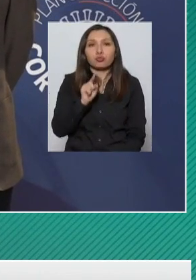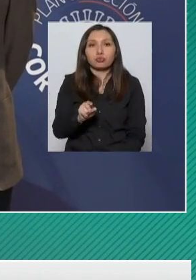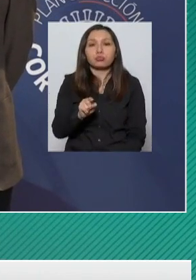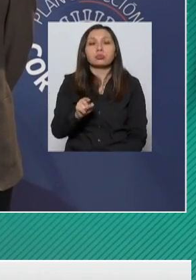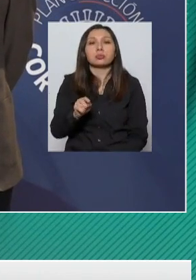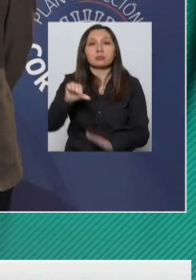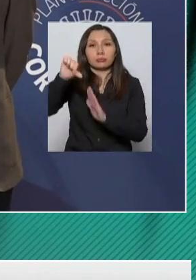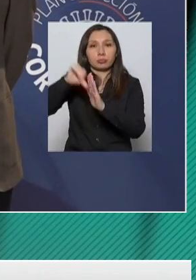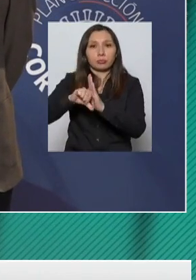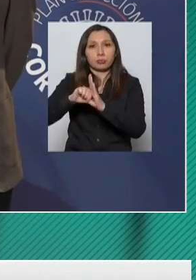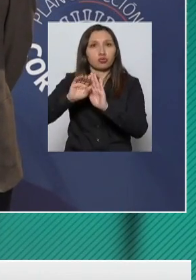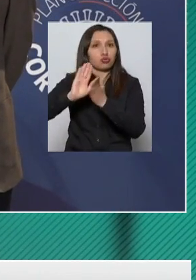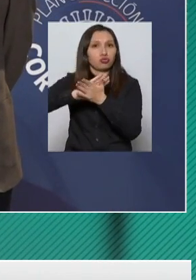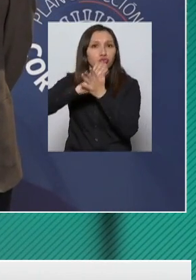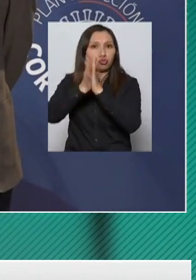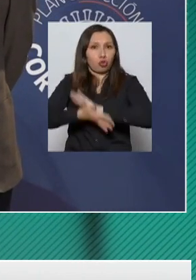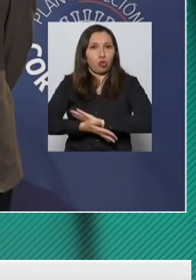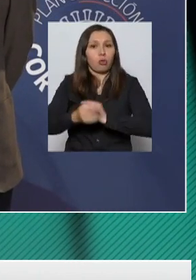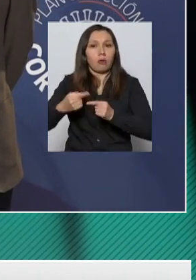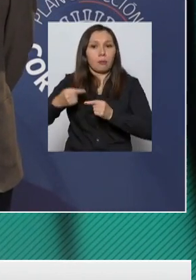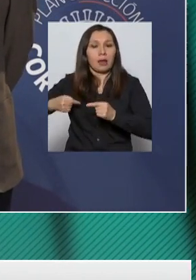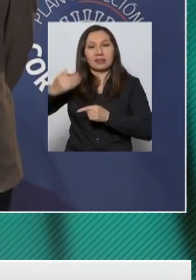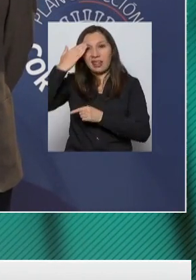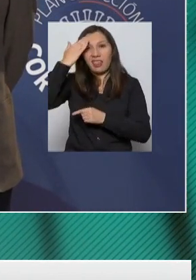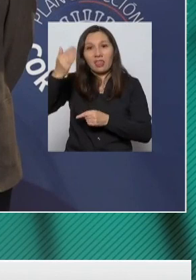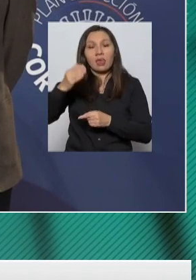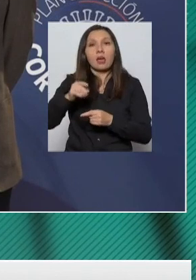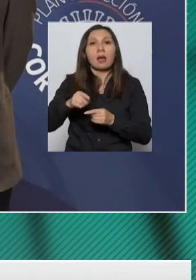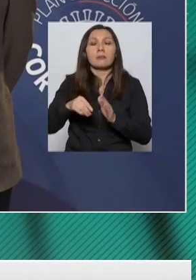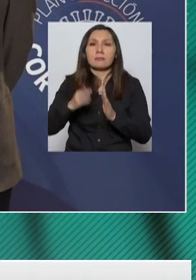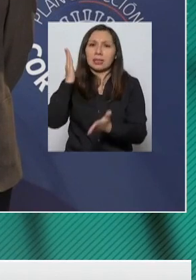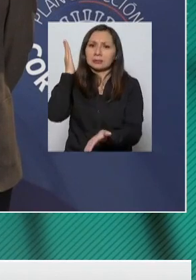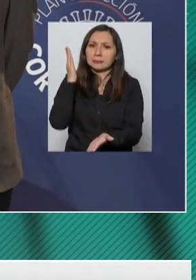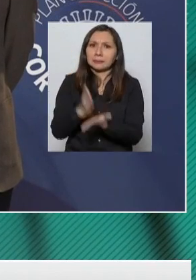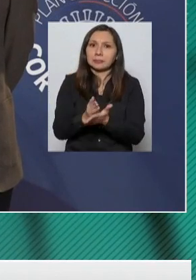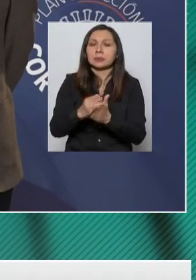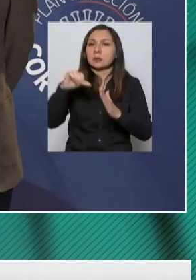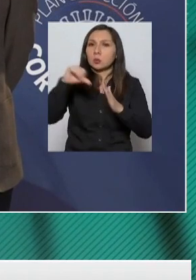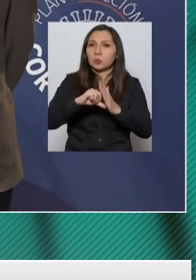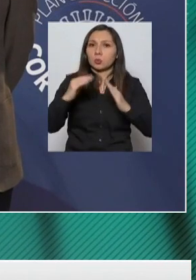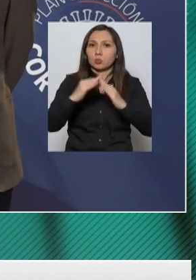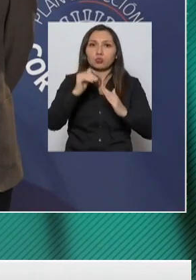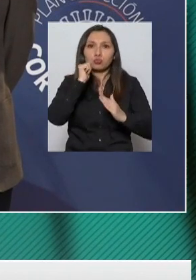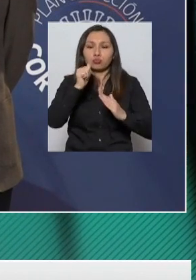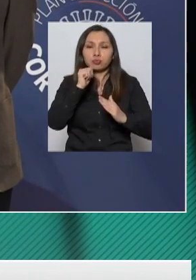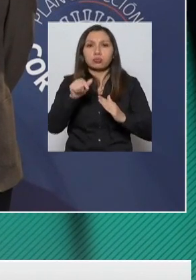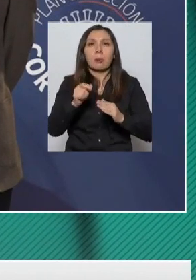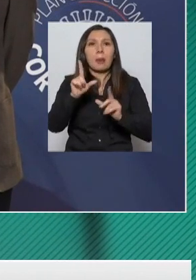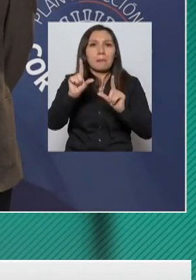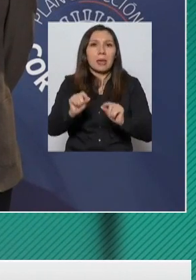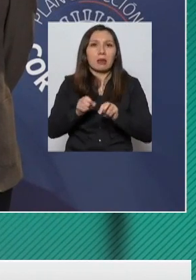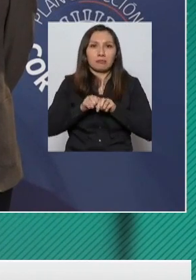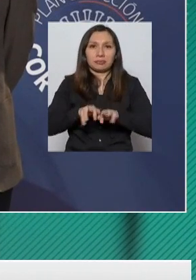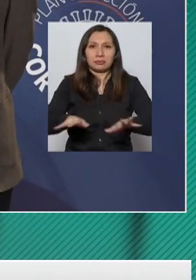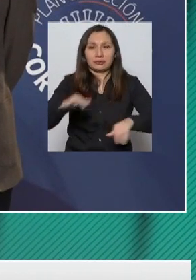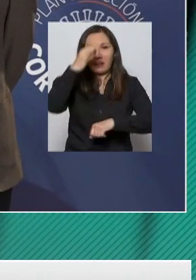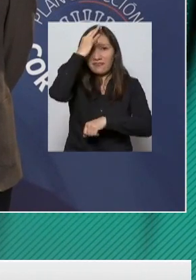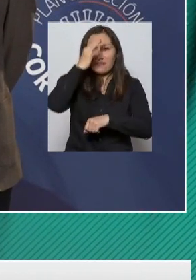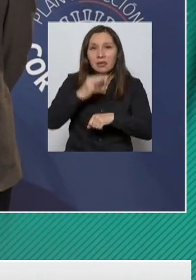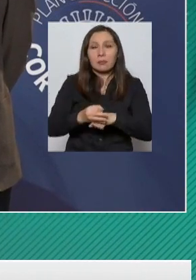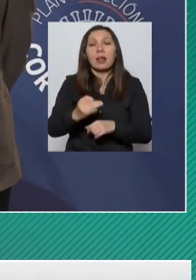con una cuarentena total de hace varios días atrás o sea son una de las medidas más estrictas para contener la propagación de este virus